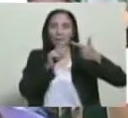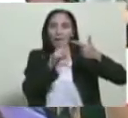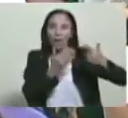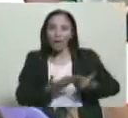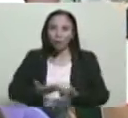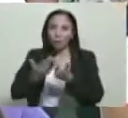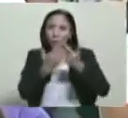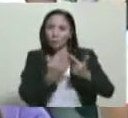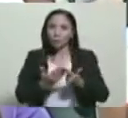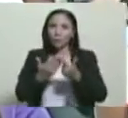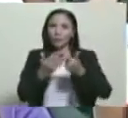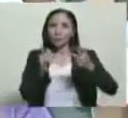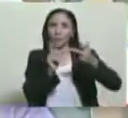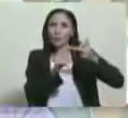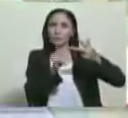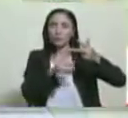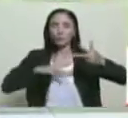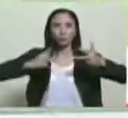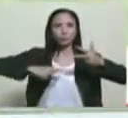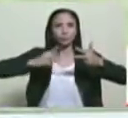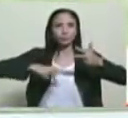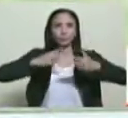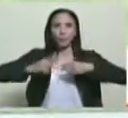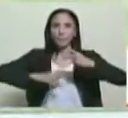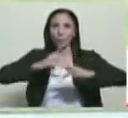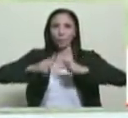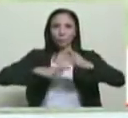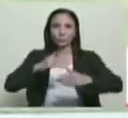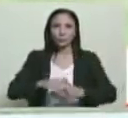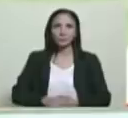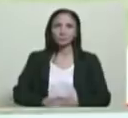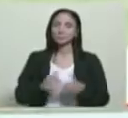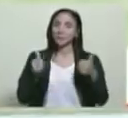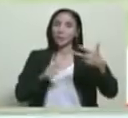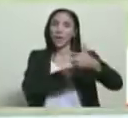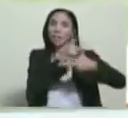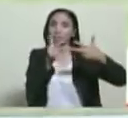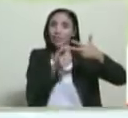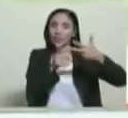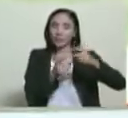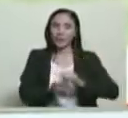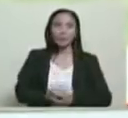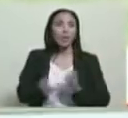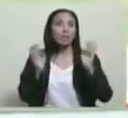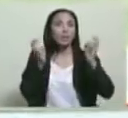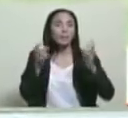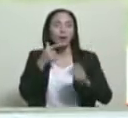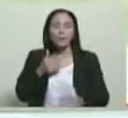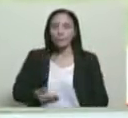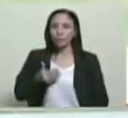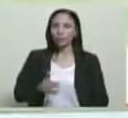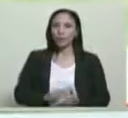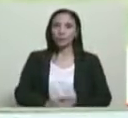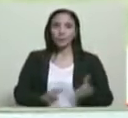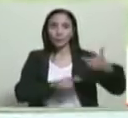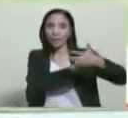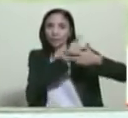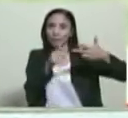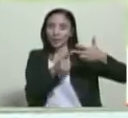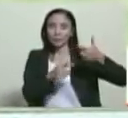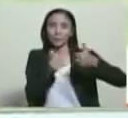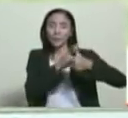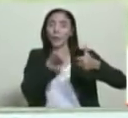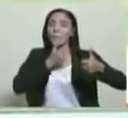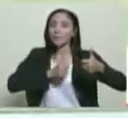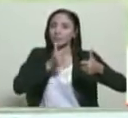estudiar y producir. Me gustan esas tres palabras, tres conceptos, tres acciones.